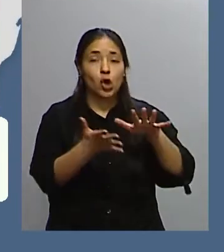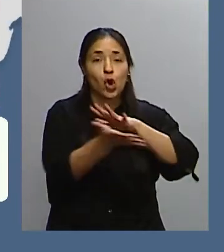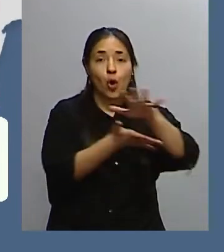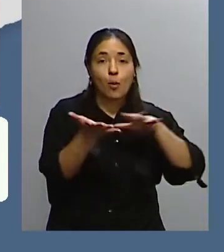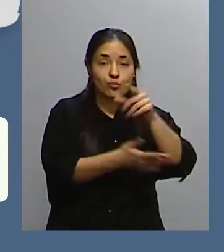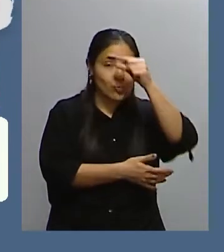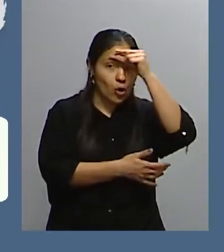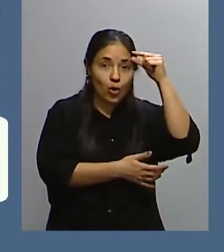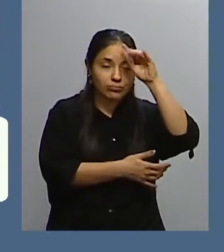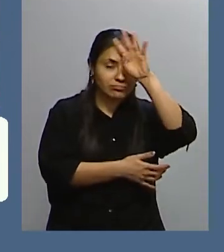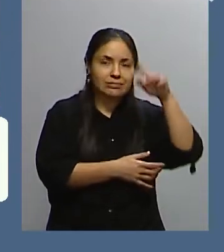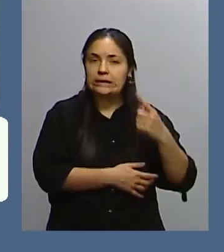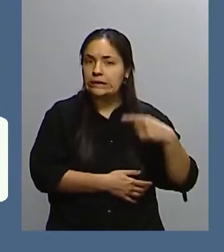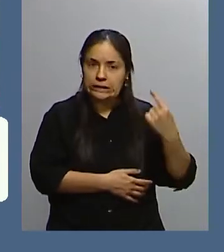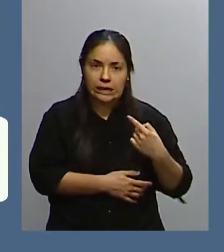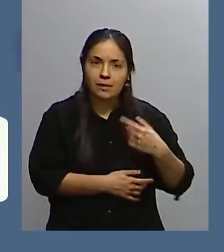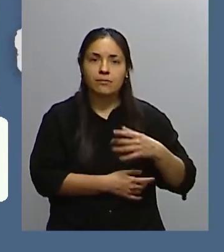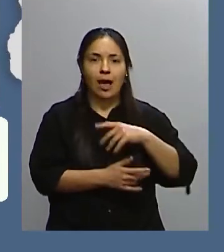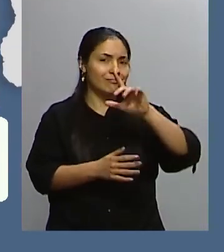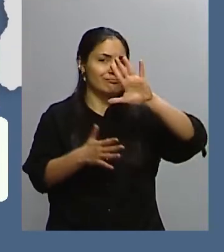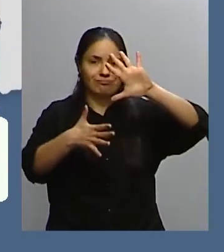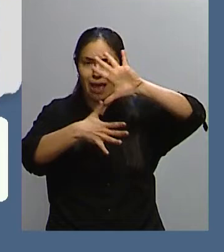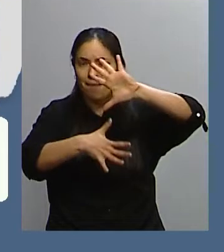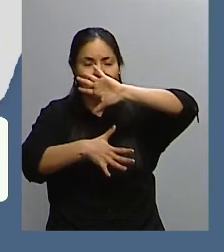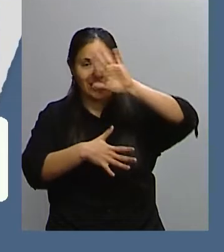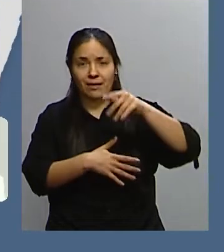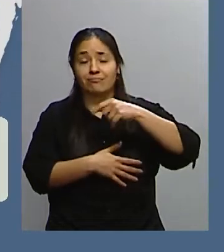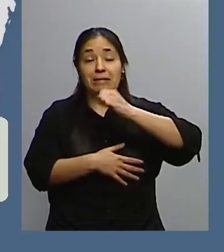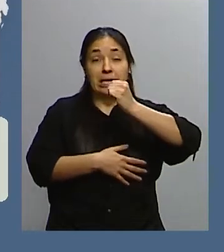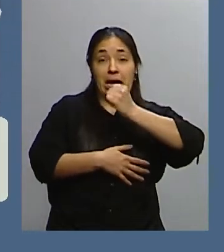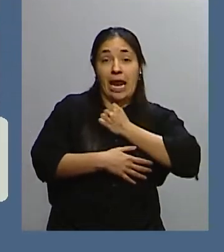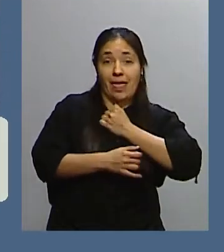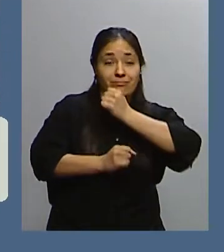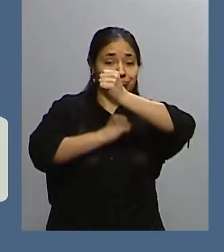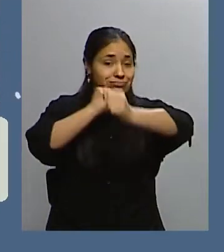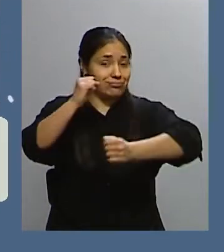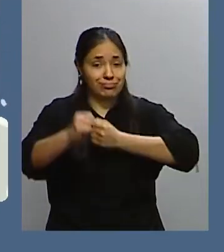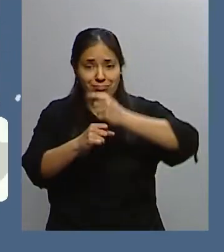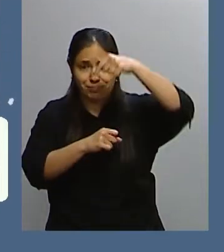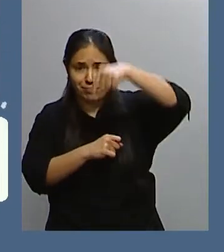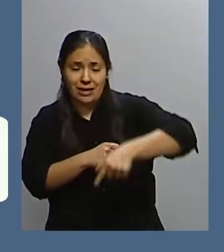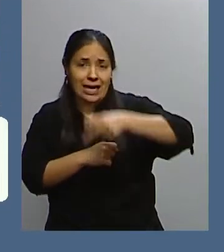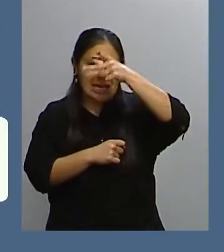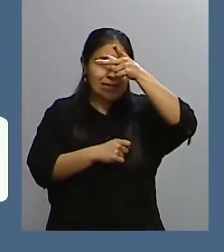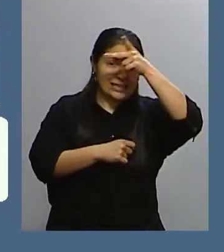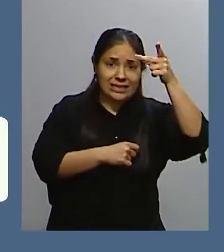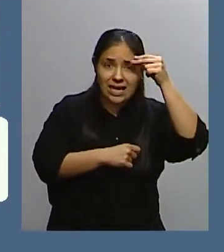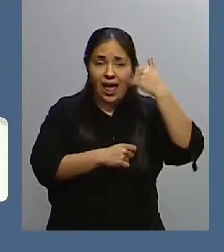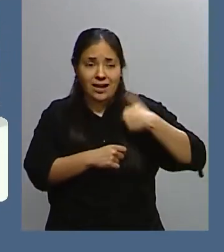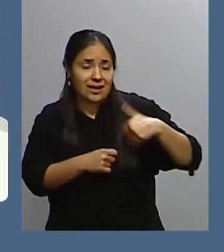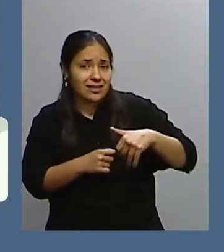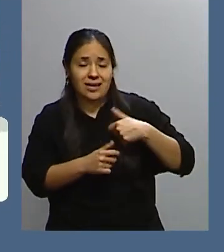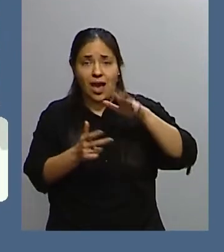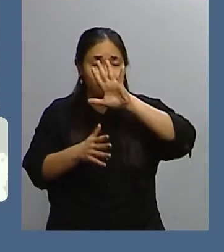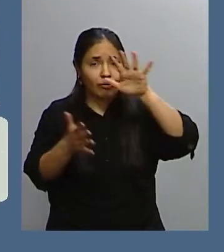son constantes a lo largo de toda América, desde Canadá hasta Chile, Argentina, constantemente lo están los reclamos. Incluso